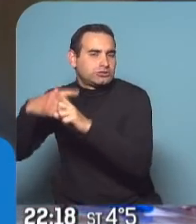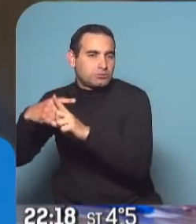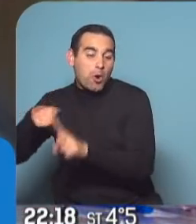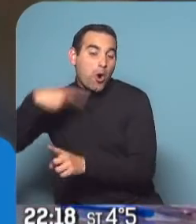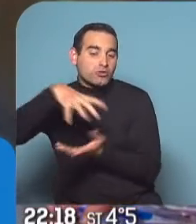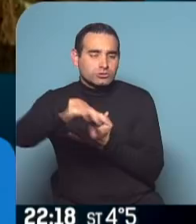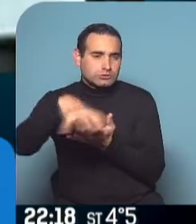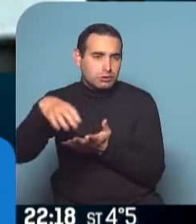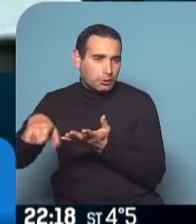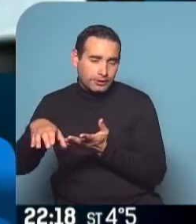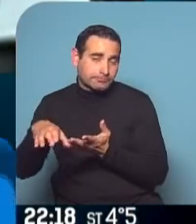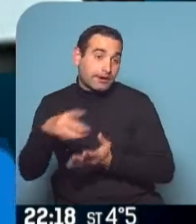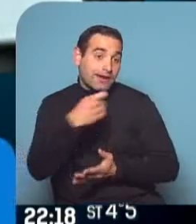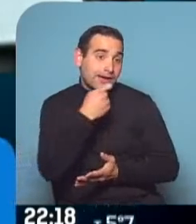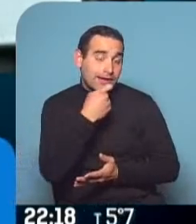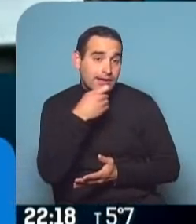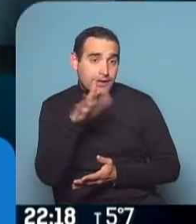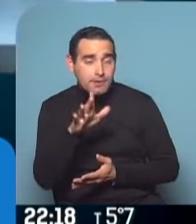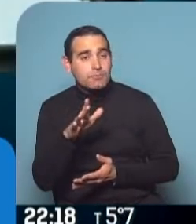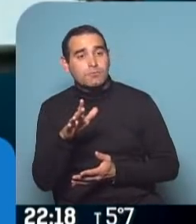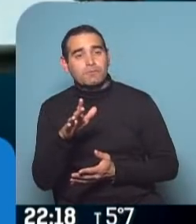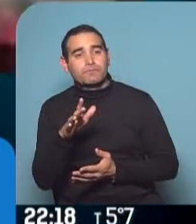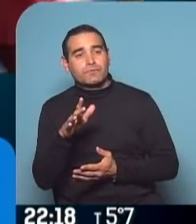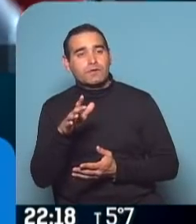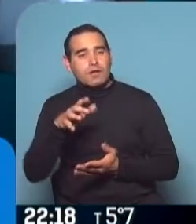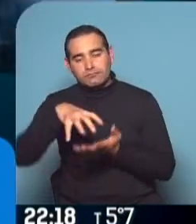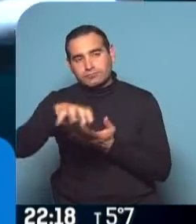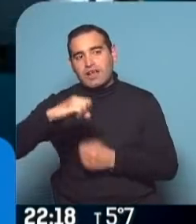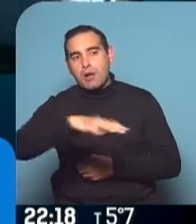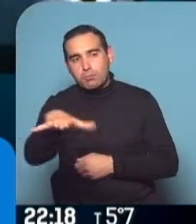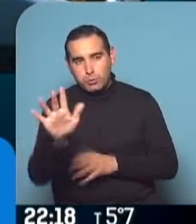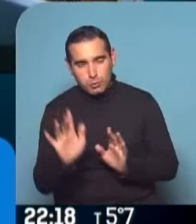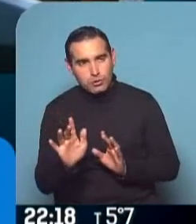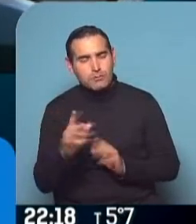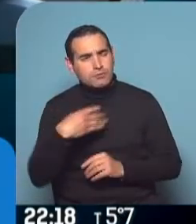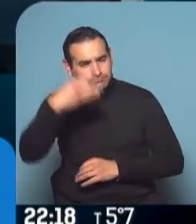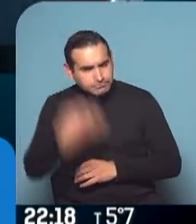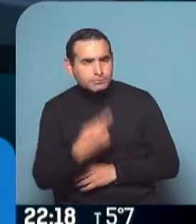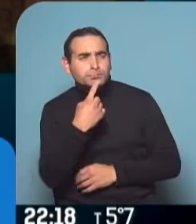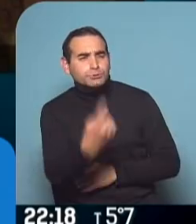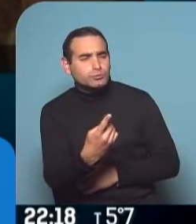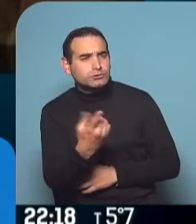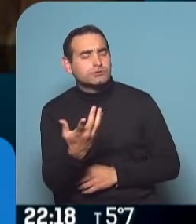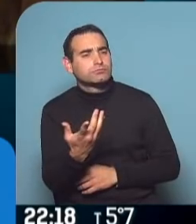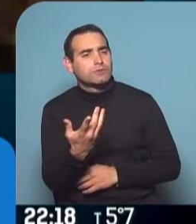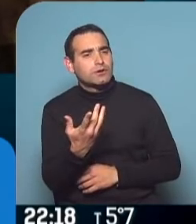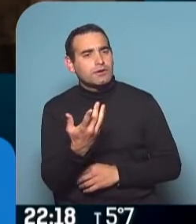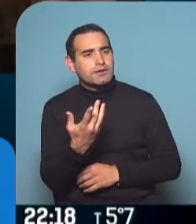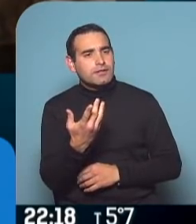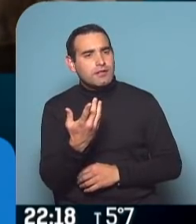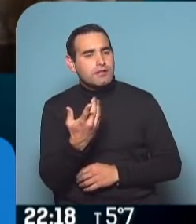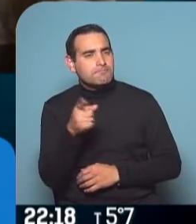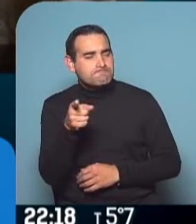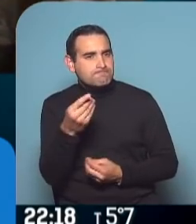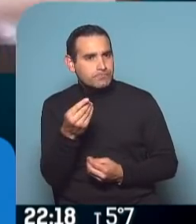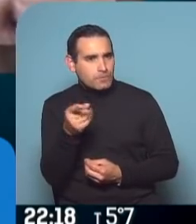resto de los sectores. Mencionabas el caso de la preocupación con los sectores agrícolas. La pregunta concreta que te quería hacer, ¿cuál es el poder o